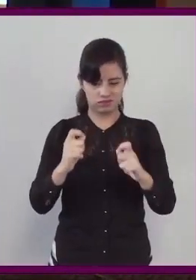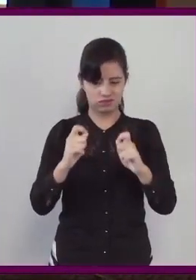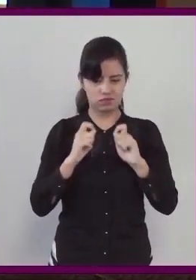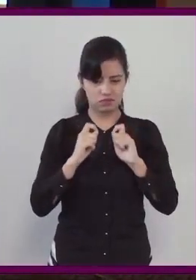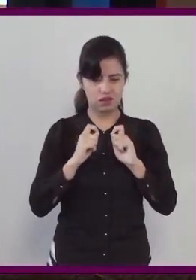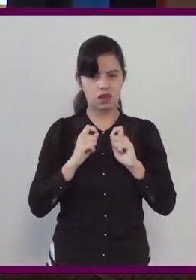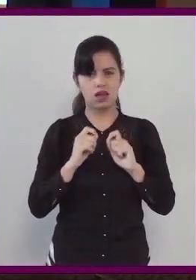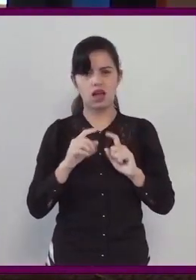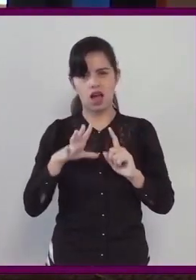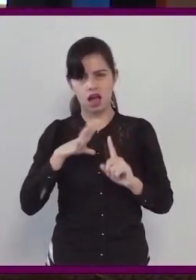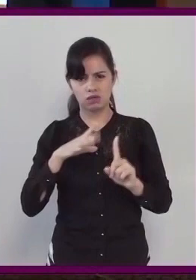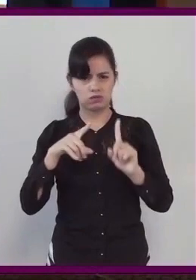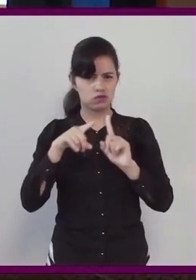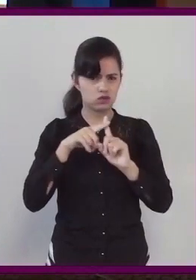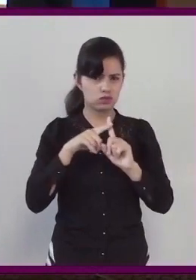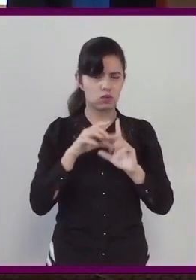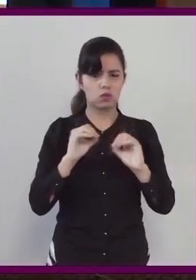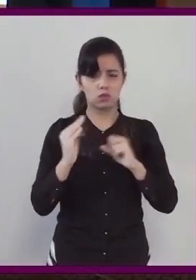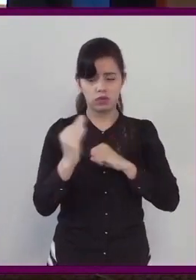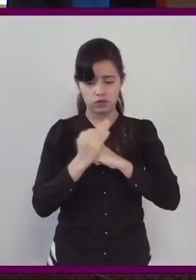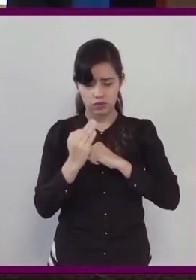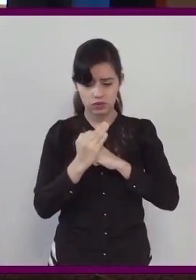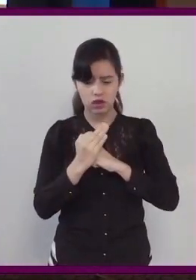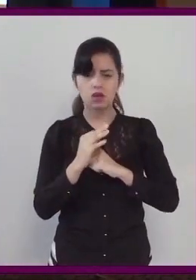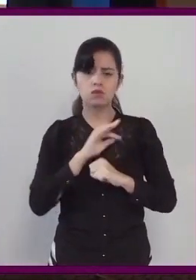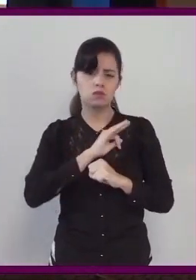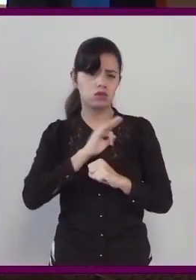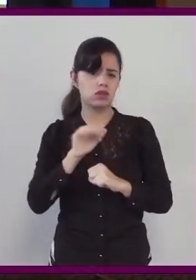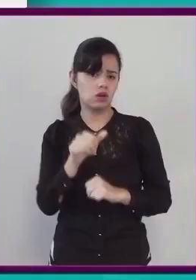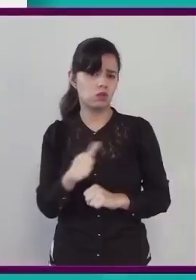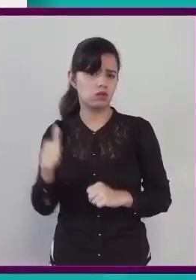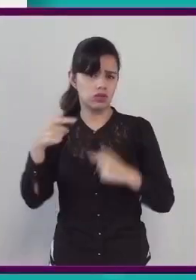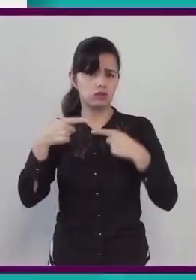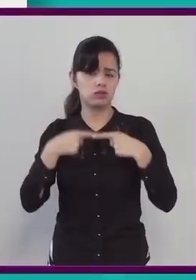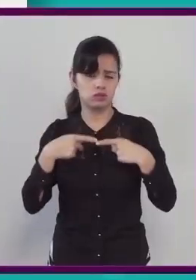anteriormente, creo que ya sea nos toca